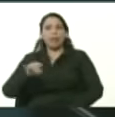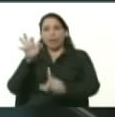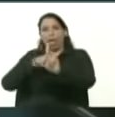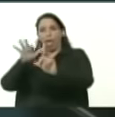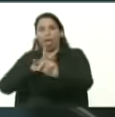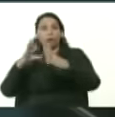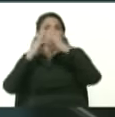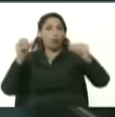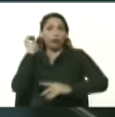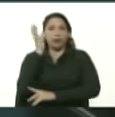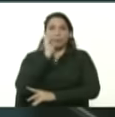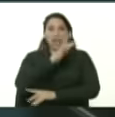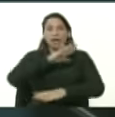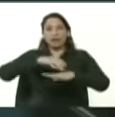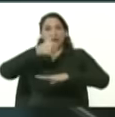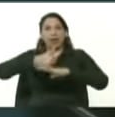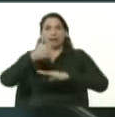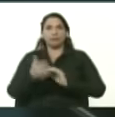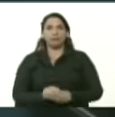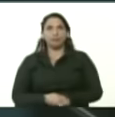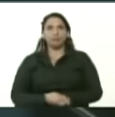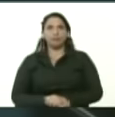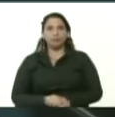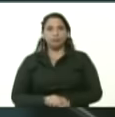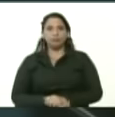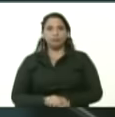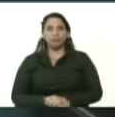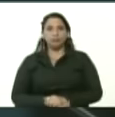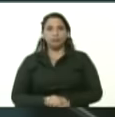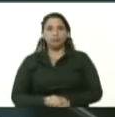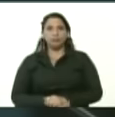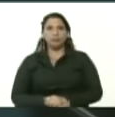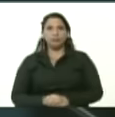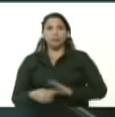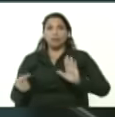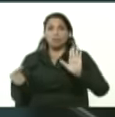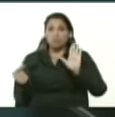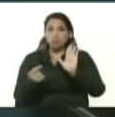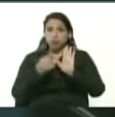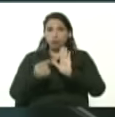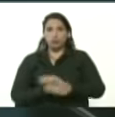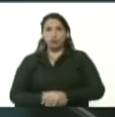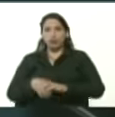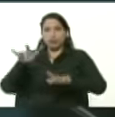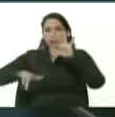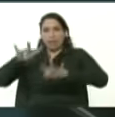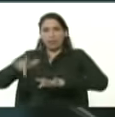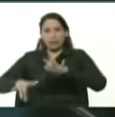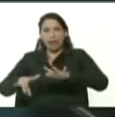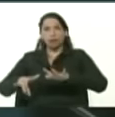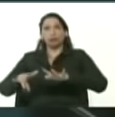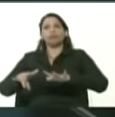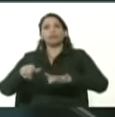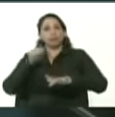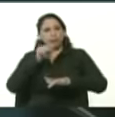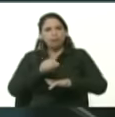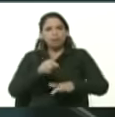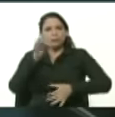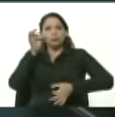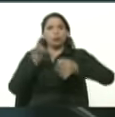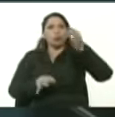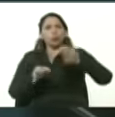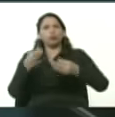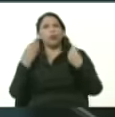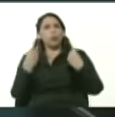Asamblea General. El punto, estimado secretario general, está justamente